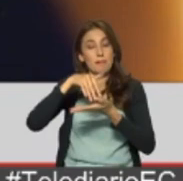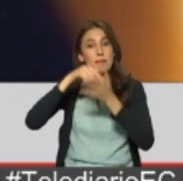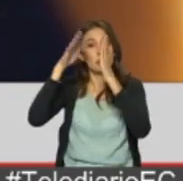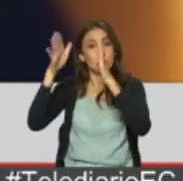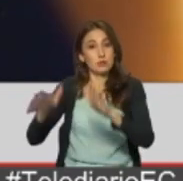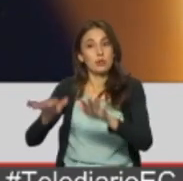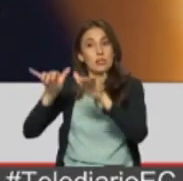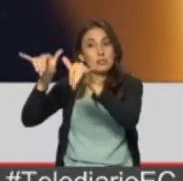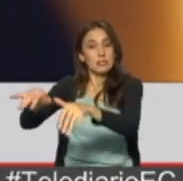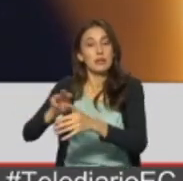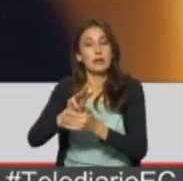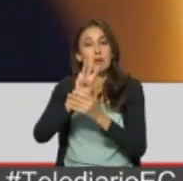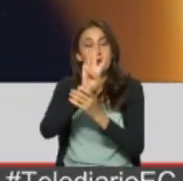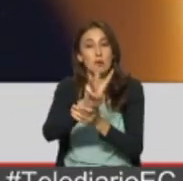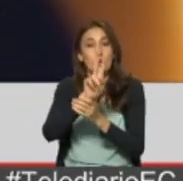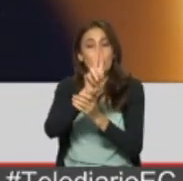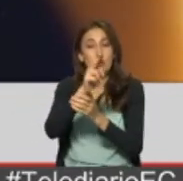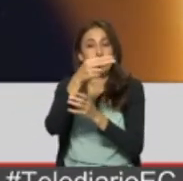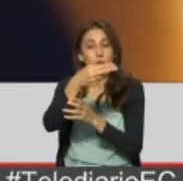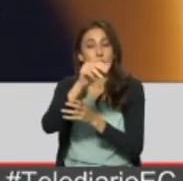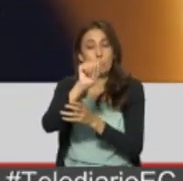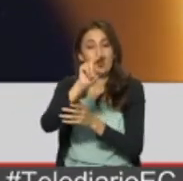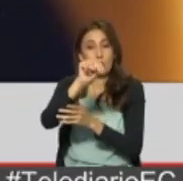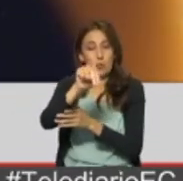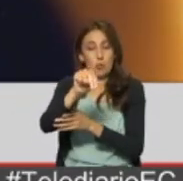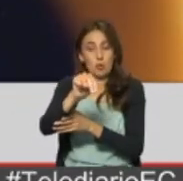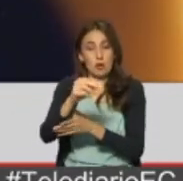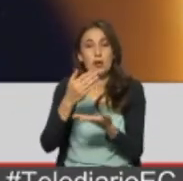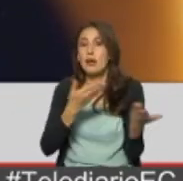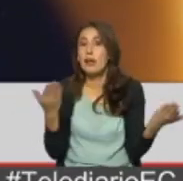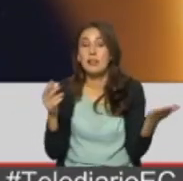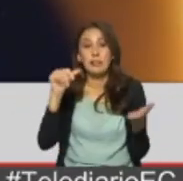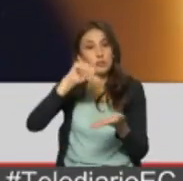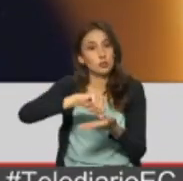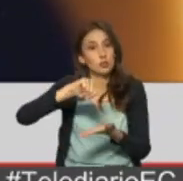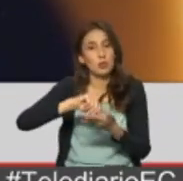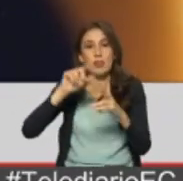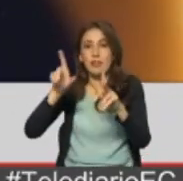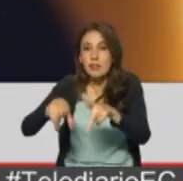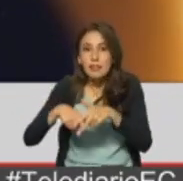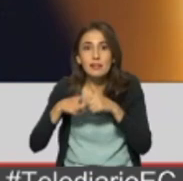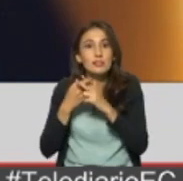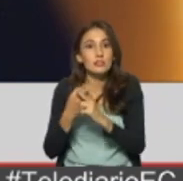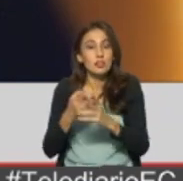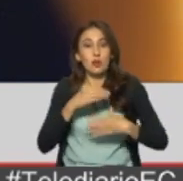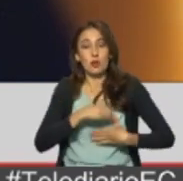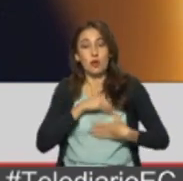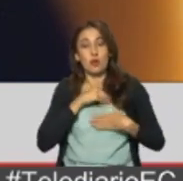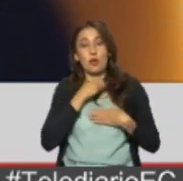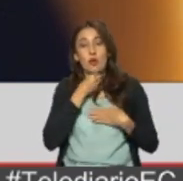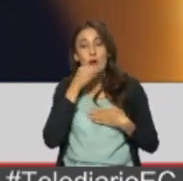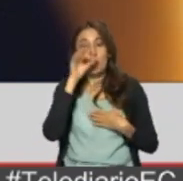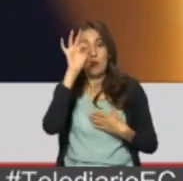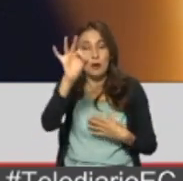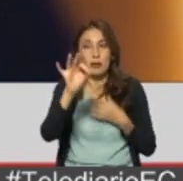compatriotas. ¿Cómo se encuentran ellos, señor embajador, en Wuhan, que es la ciudad donde se presentó el brote